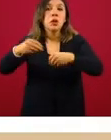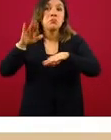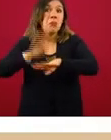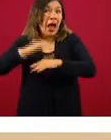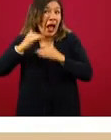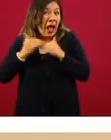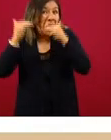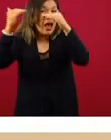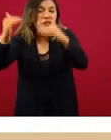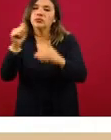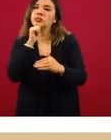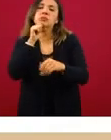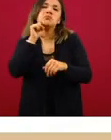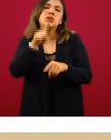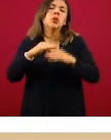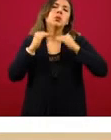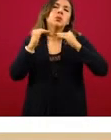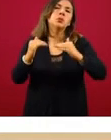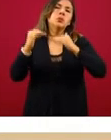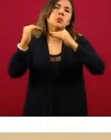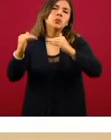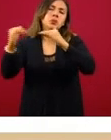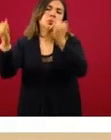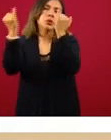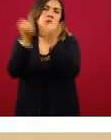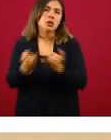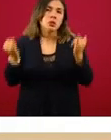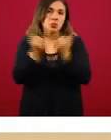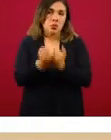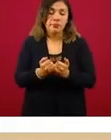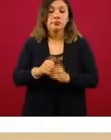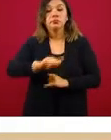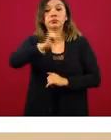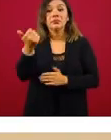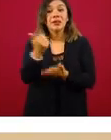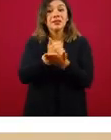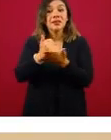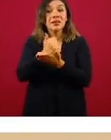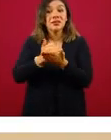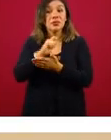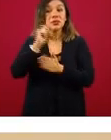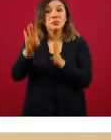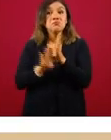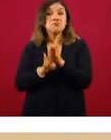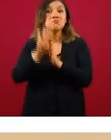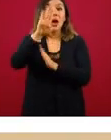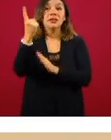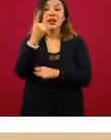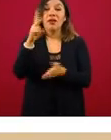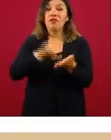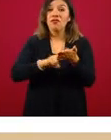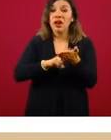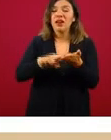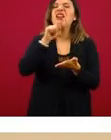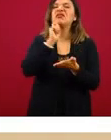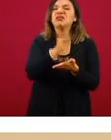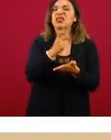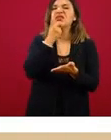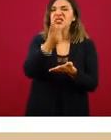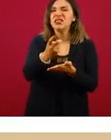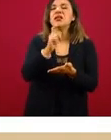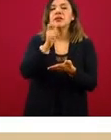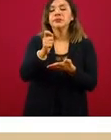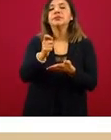no avanzó, es decir, se mantuvo estable, y en la medida que la barra azul supere a la barra verde, entonces quiere decir